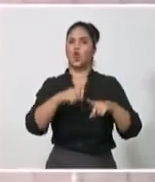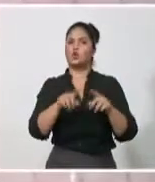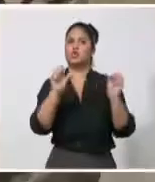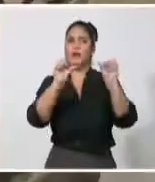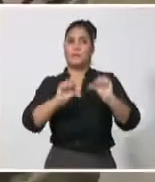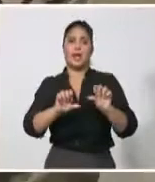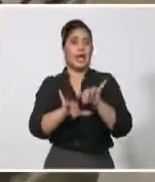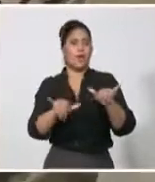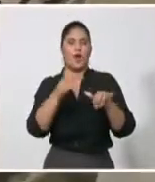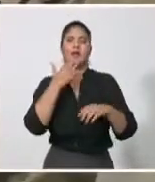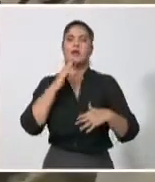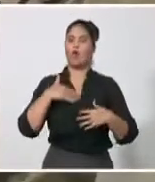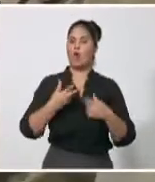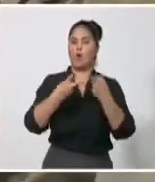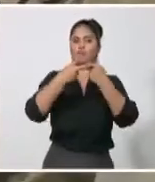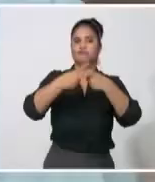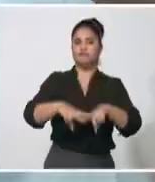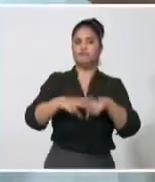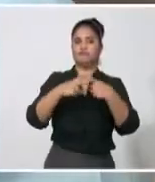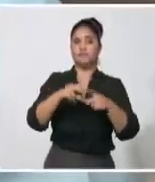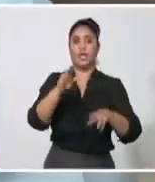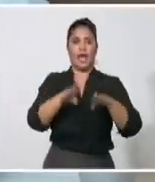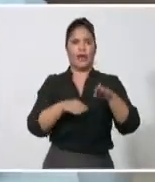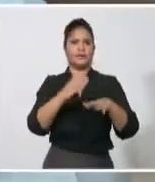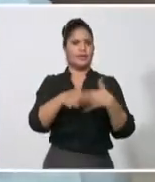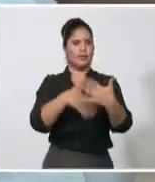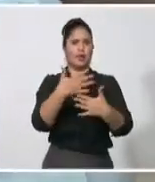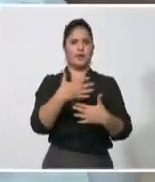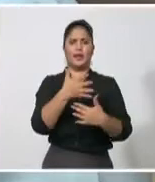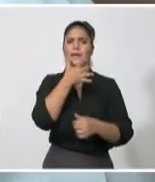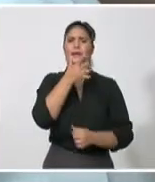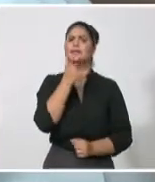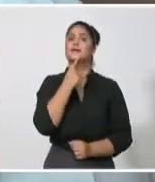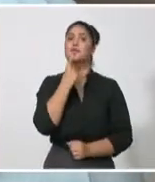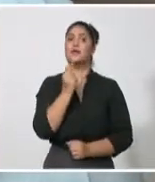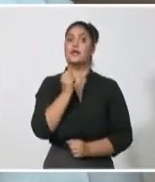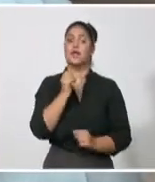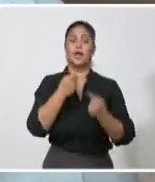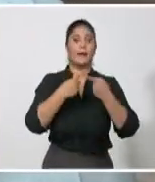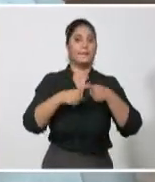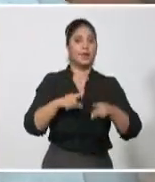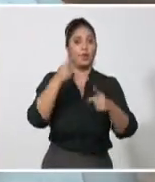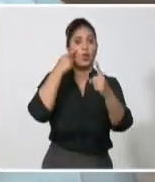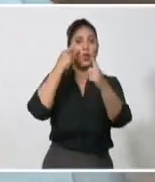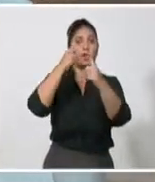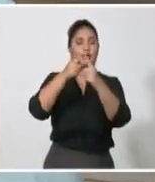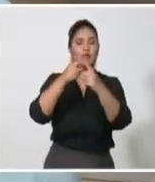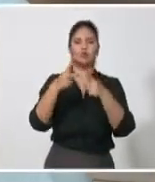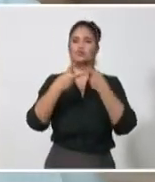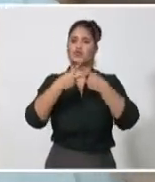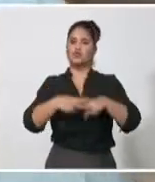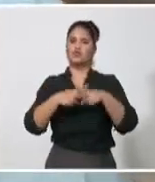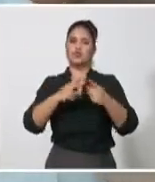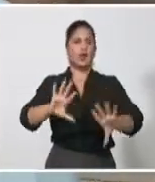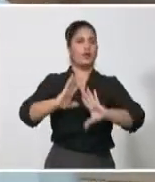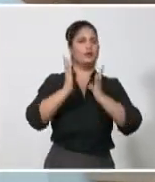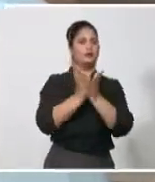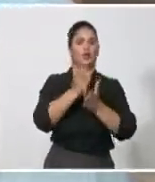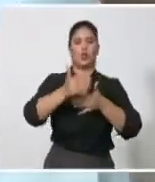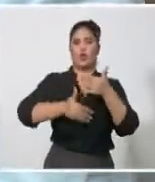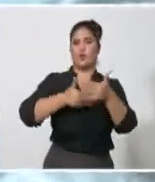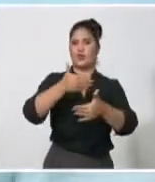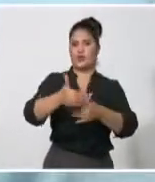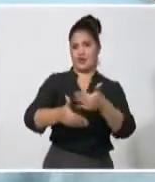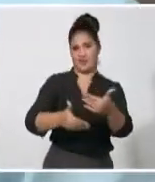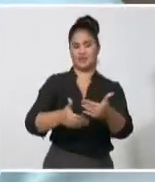cuando no son atractivas, pero viéndolo también desde el beneficio que va a tener todo el mundo, porque no es que lo voy a discutir porque me toca nada más, sino porque se está haciendo daño y se está haciendo